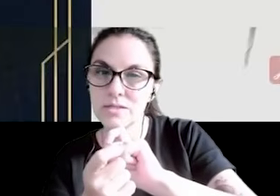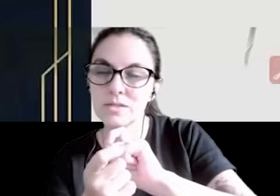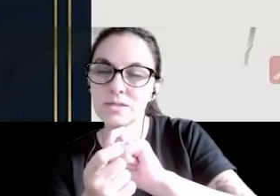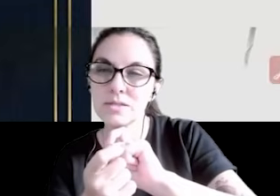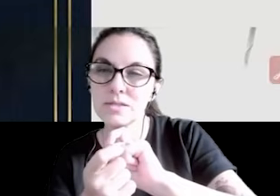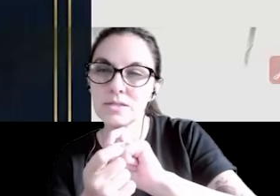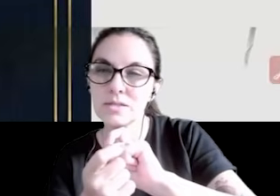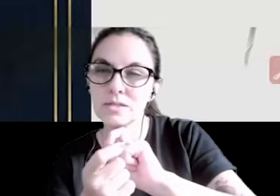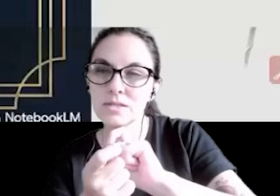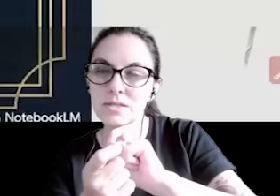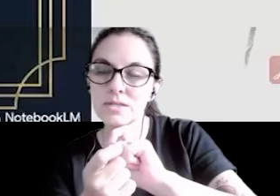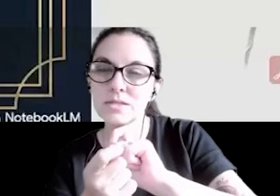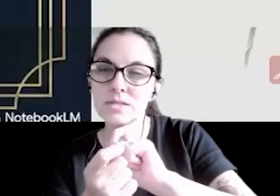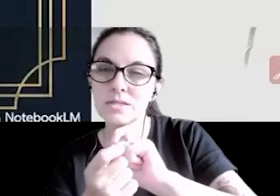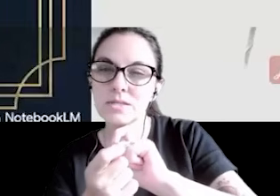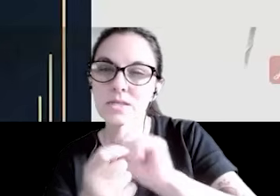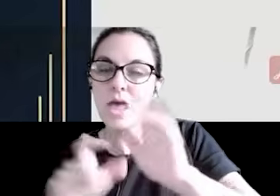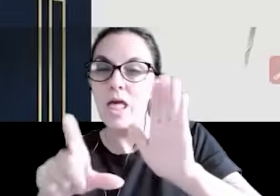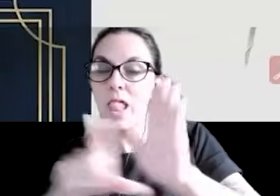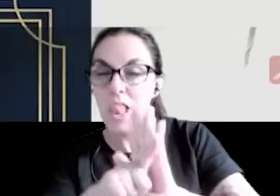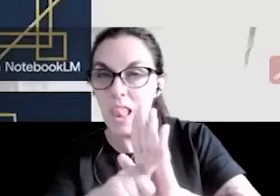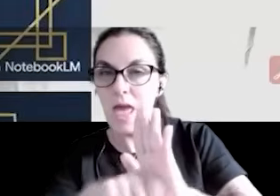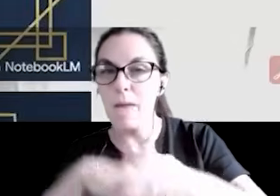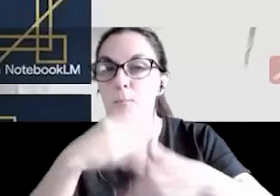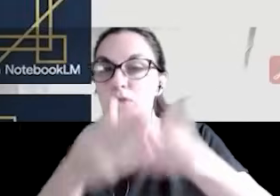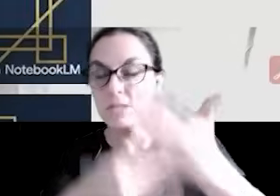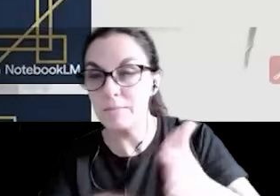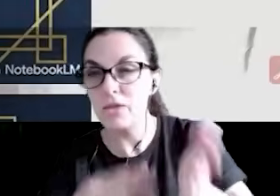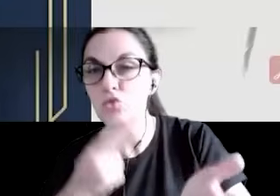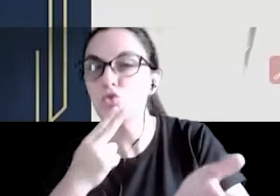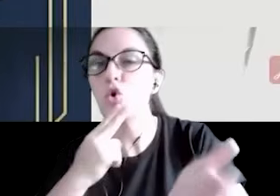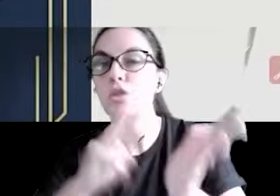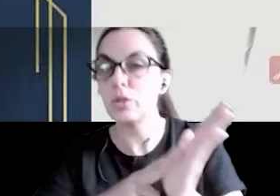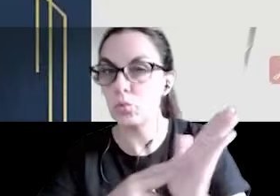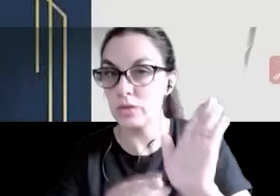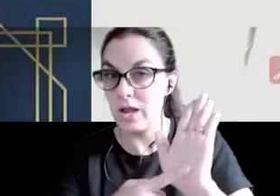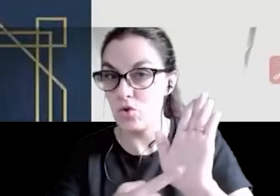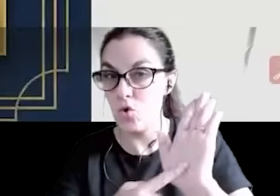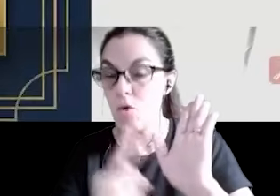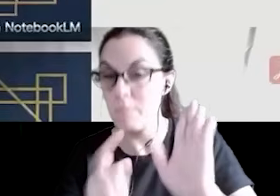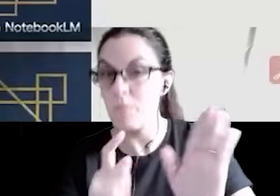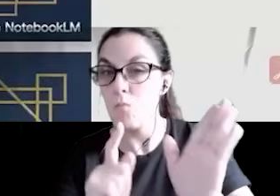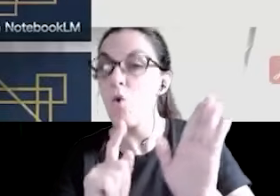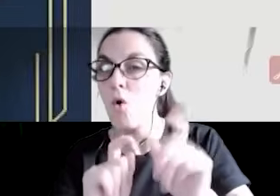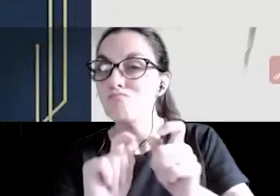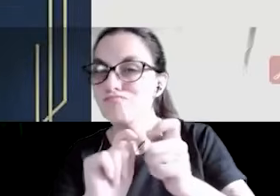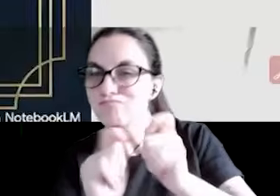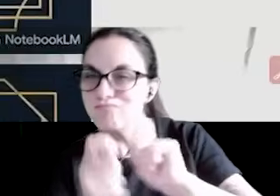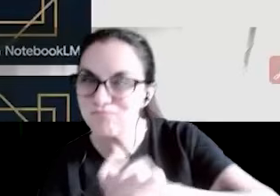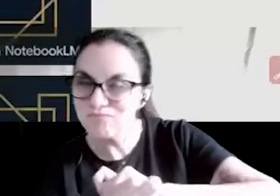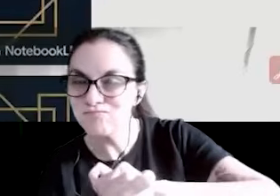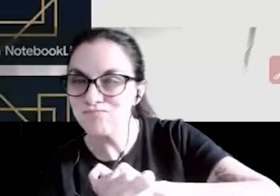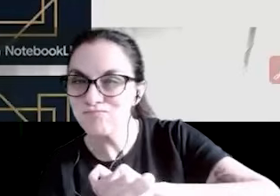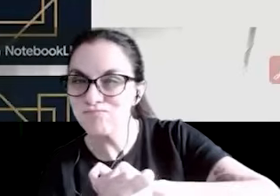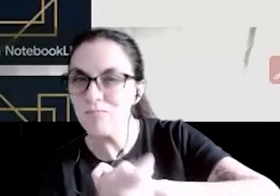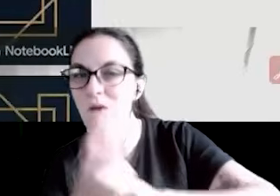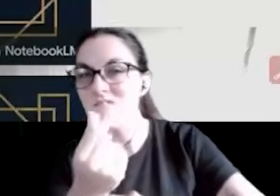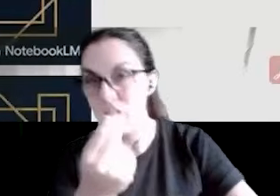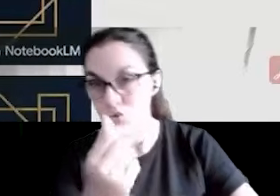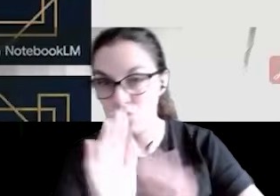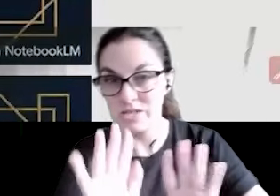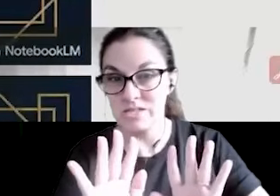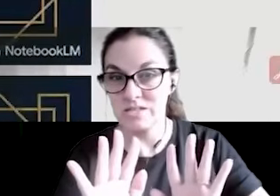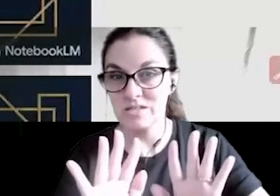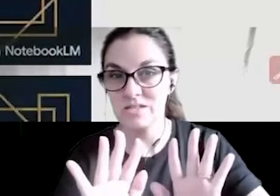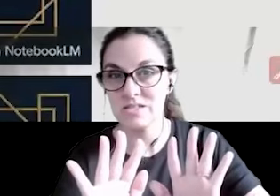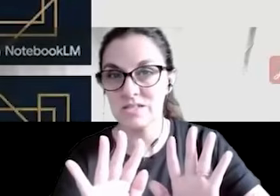al código, a la ley de procedimiento tributario, se reemplazaron los valores de las multas. Nosotros